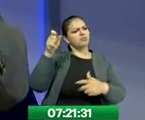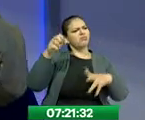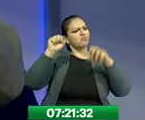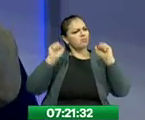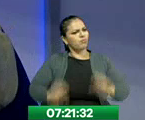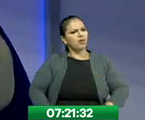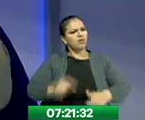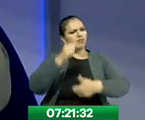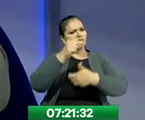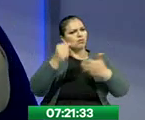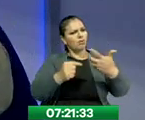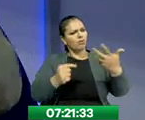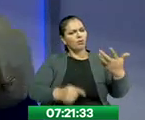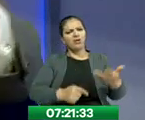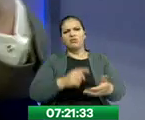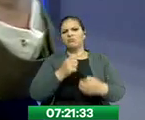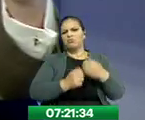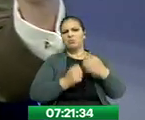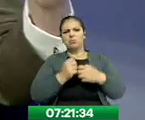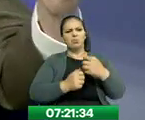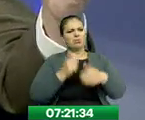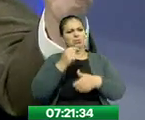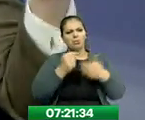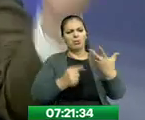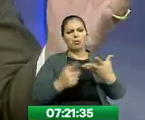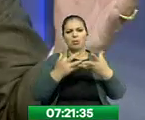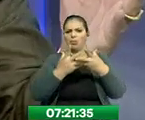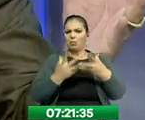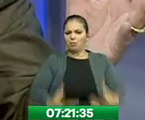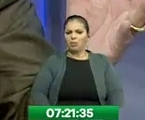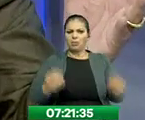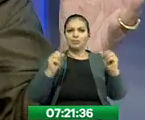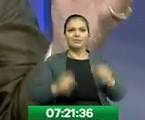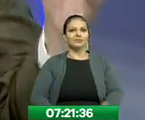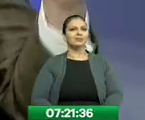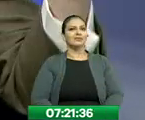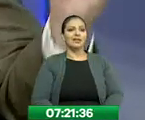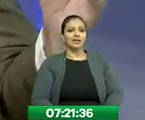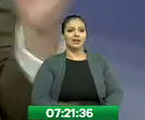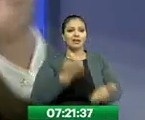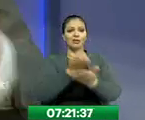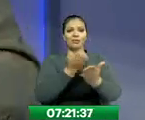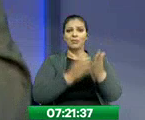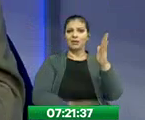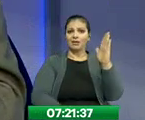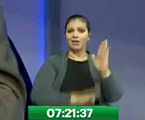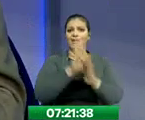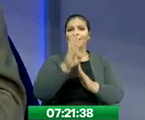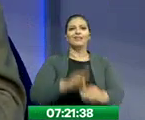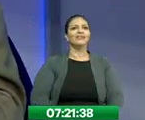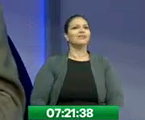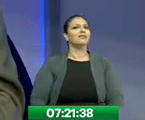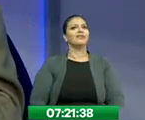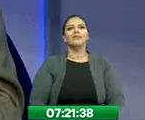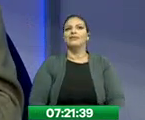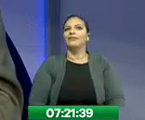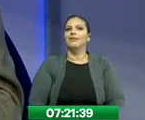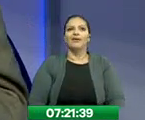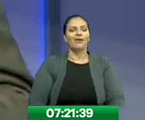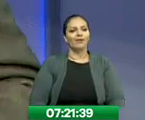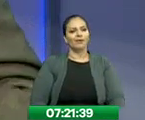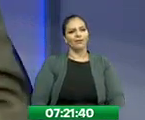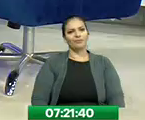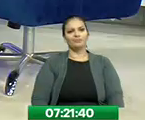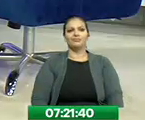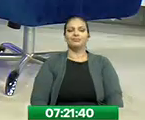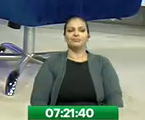de que el equilibrio fiscal va a provocar crecimiento. Es al revés. El crecimiento provoca equilibrio fiscal. Siendo así y